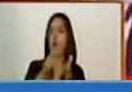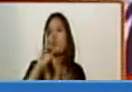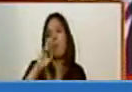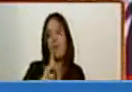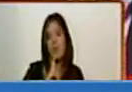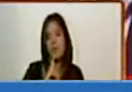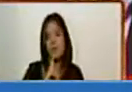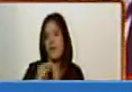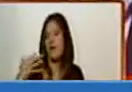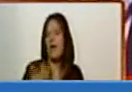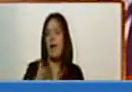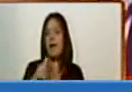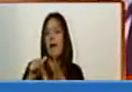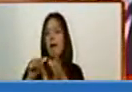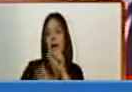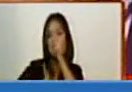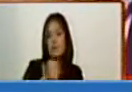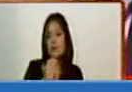siglo XIX.